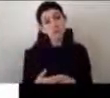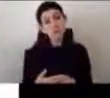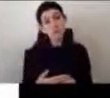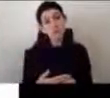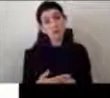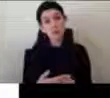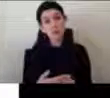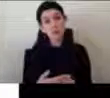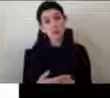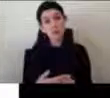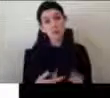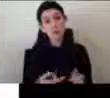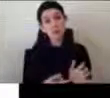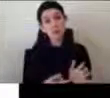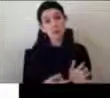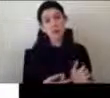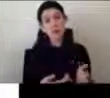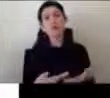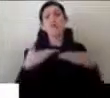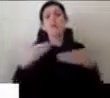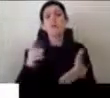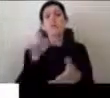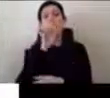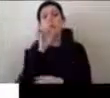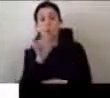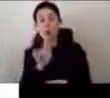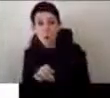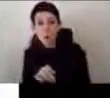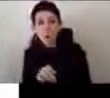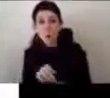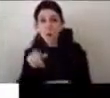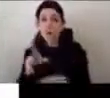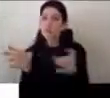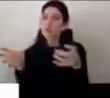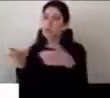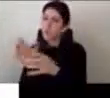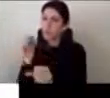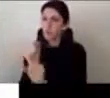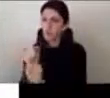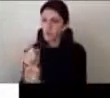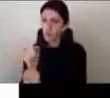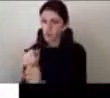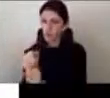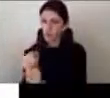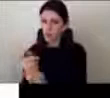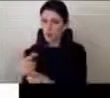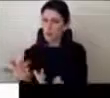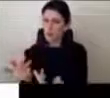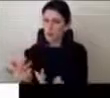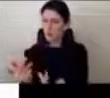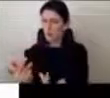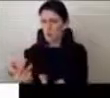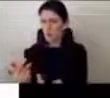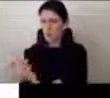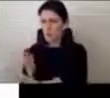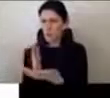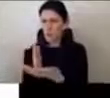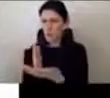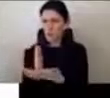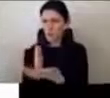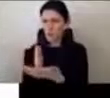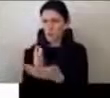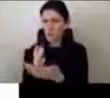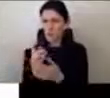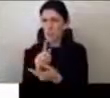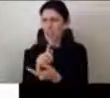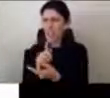una serie de preguntas, ellos trabajan en equipo, esto es como la clase invertida, ¿no es